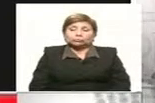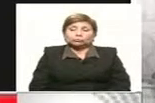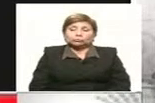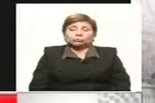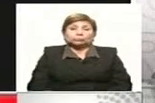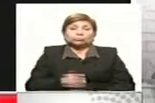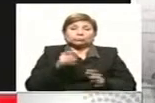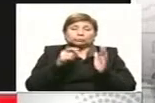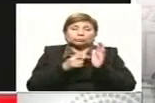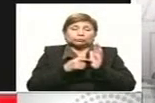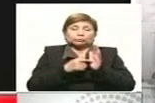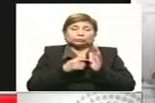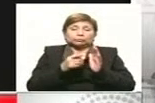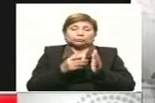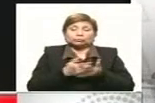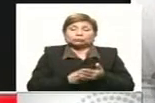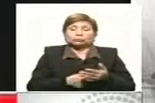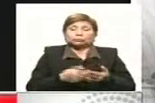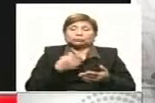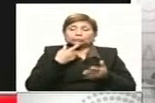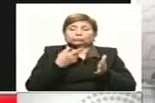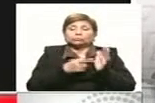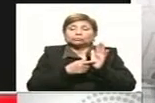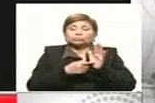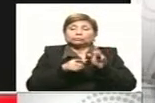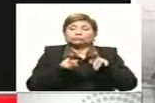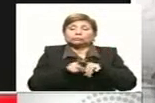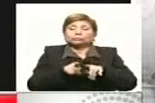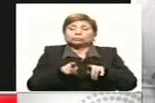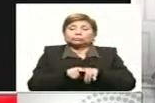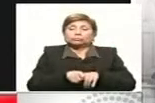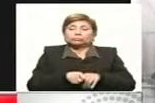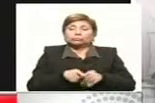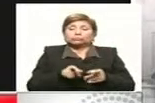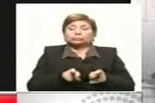En este punto, referirme también